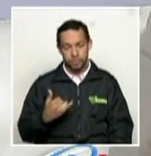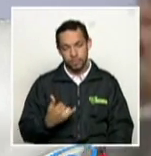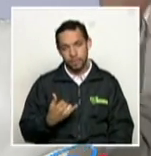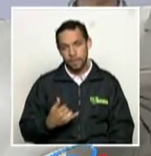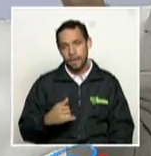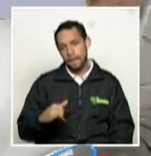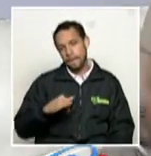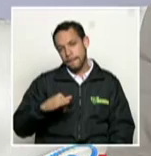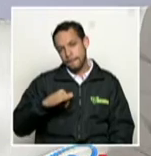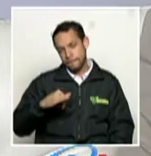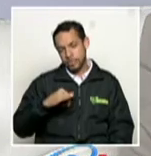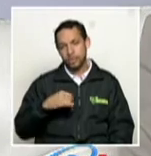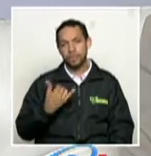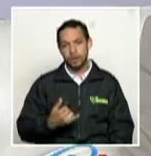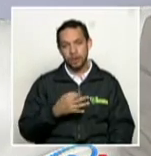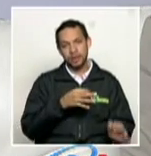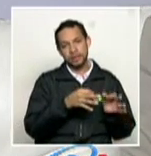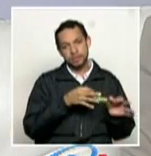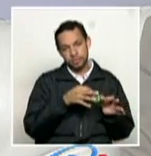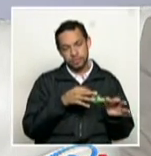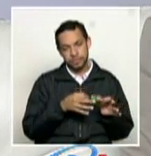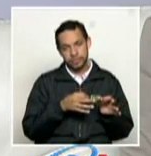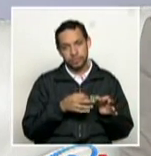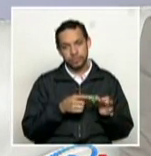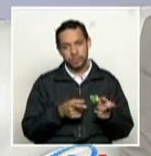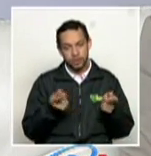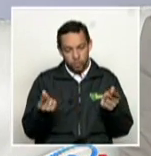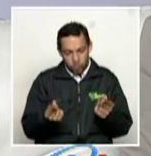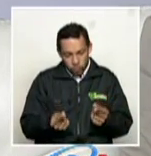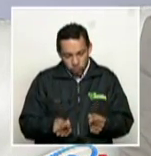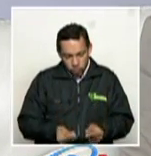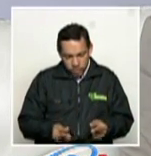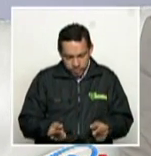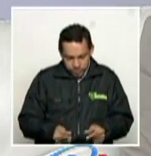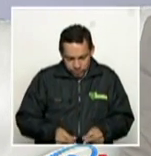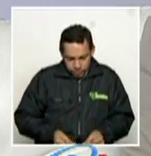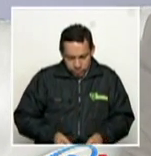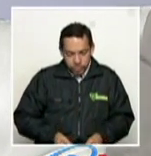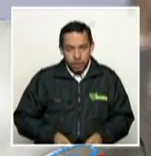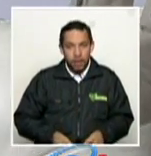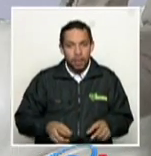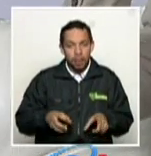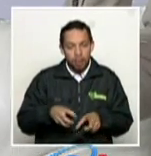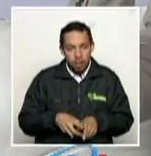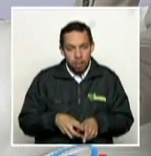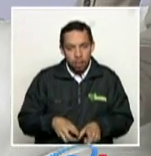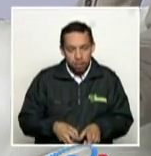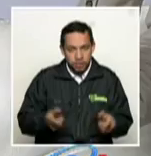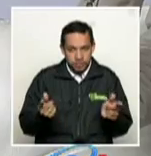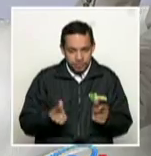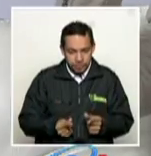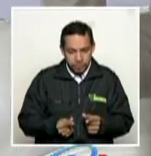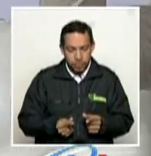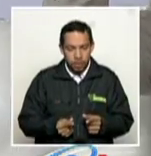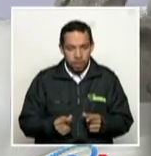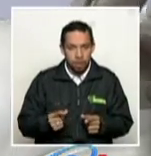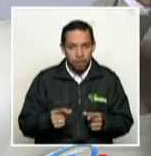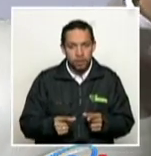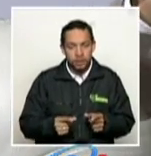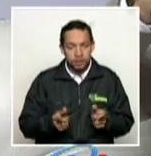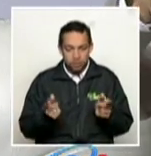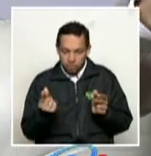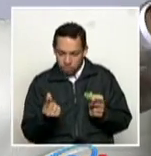muy parecida a la explicación que dábamos ahora de las vías renales. Y el problema es que aquí está el riñón y aquí está la vejiga, pero